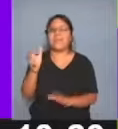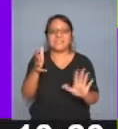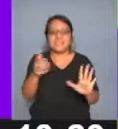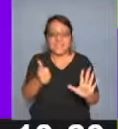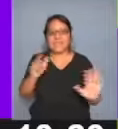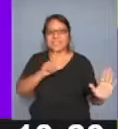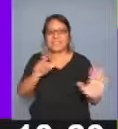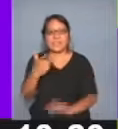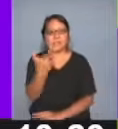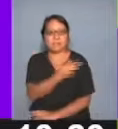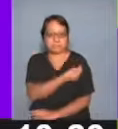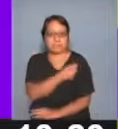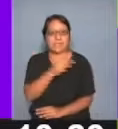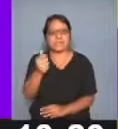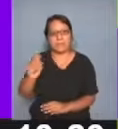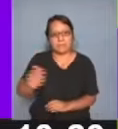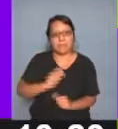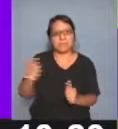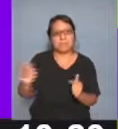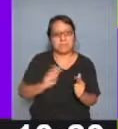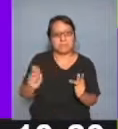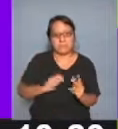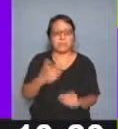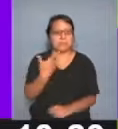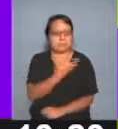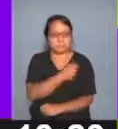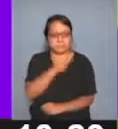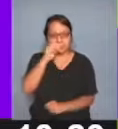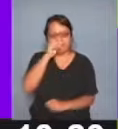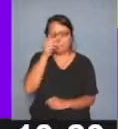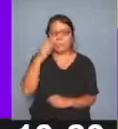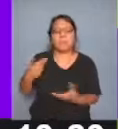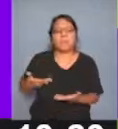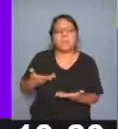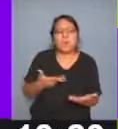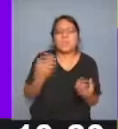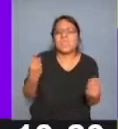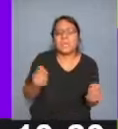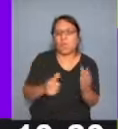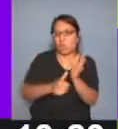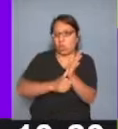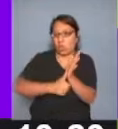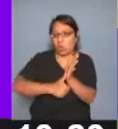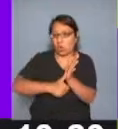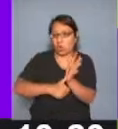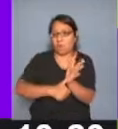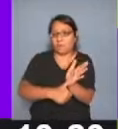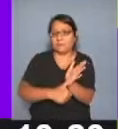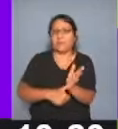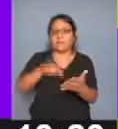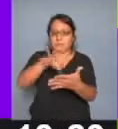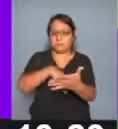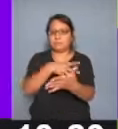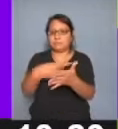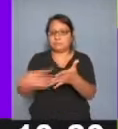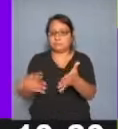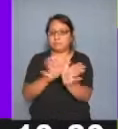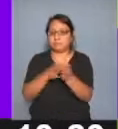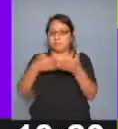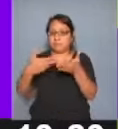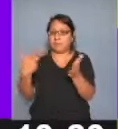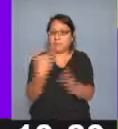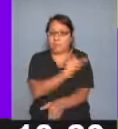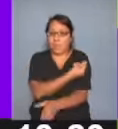dosis, cada 6 meses. Sí. ¿Qué debo presentar para vacunarme? El documento, el carné de